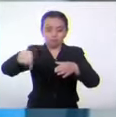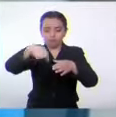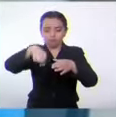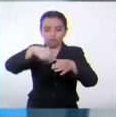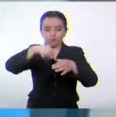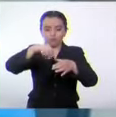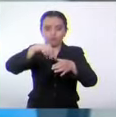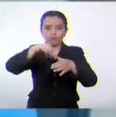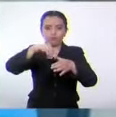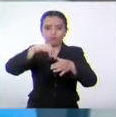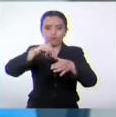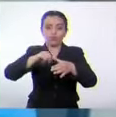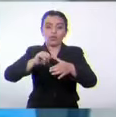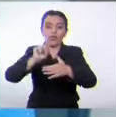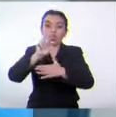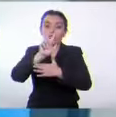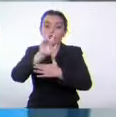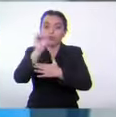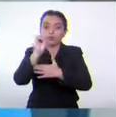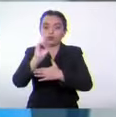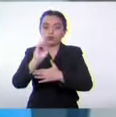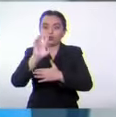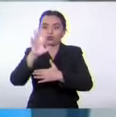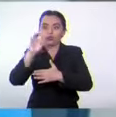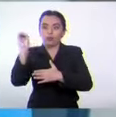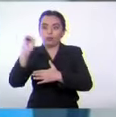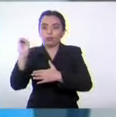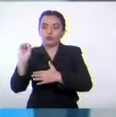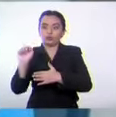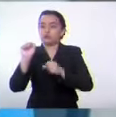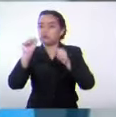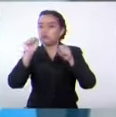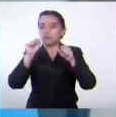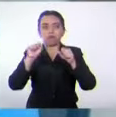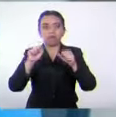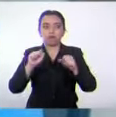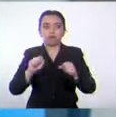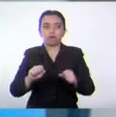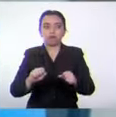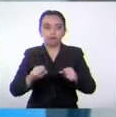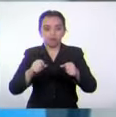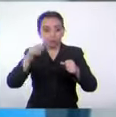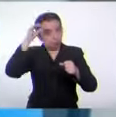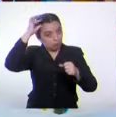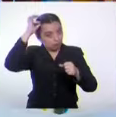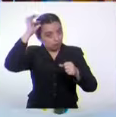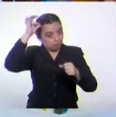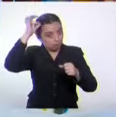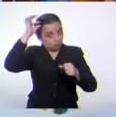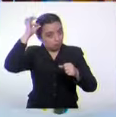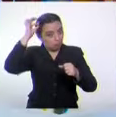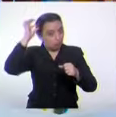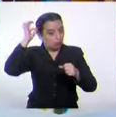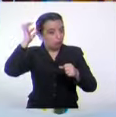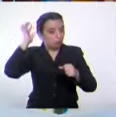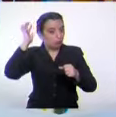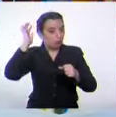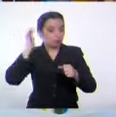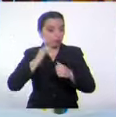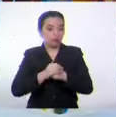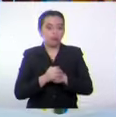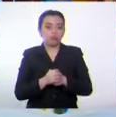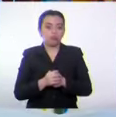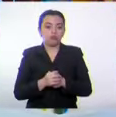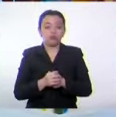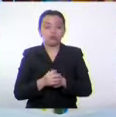concentración de 3 a 5%, no es muy capaz de desteñir el cabello. Por eso, en